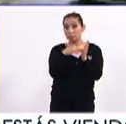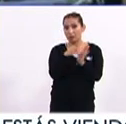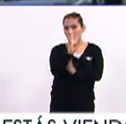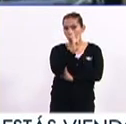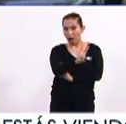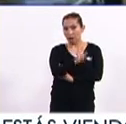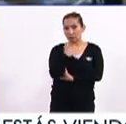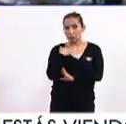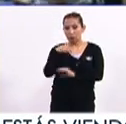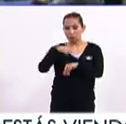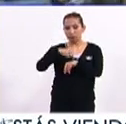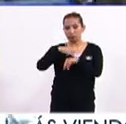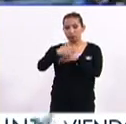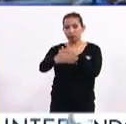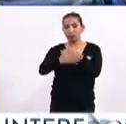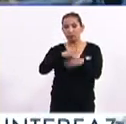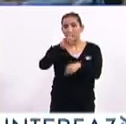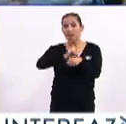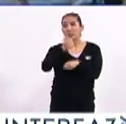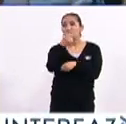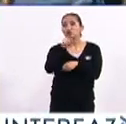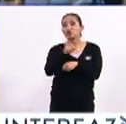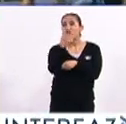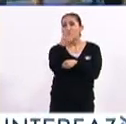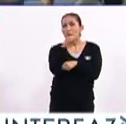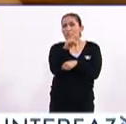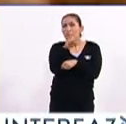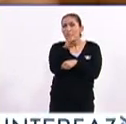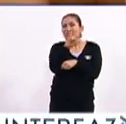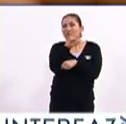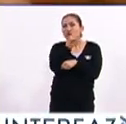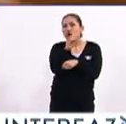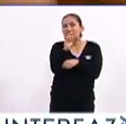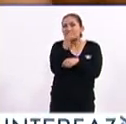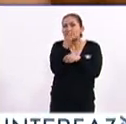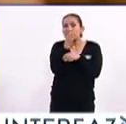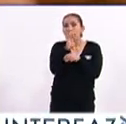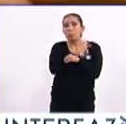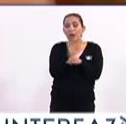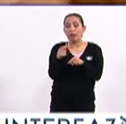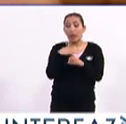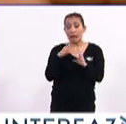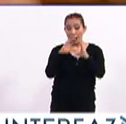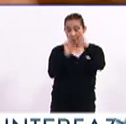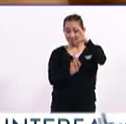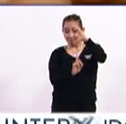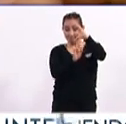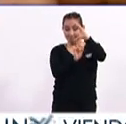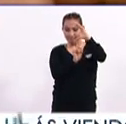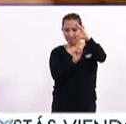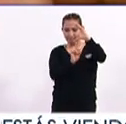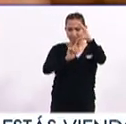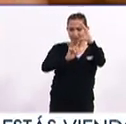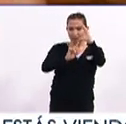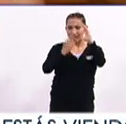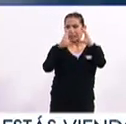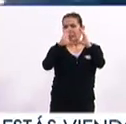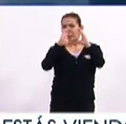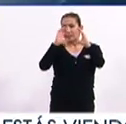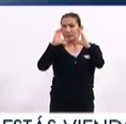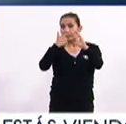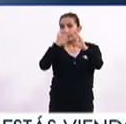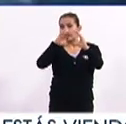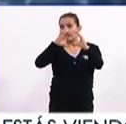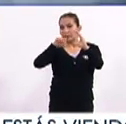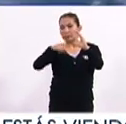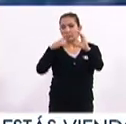2004 acortó la duración del día 6.8 microsegundos. Esto pudo provocar que el eje de la Tierra se moviera a unos 7 centímetros.